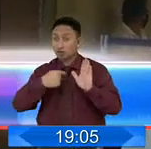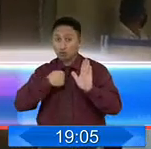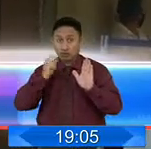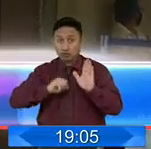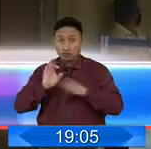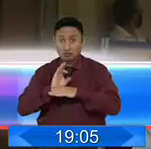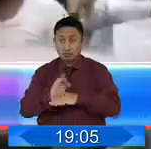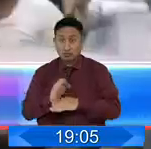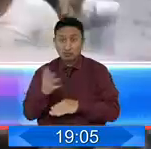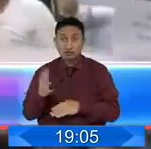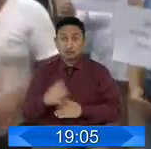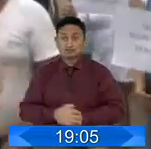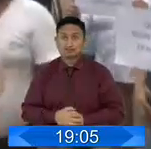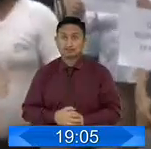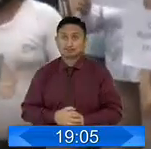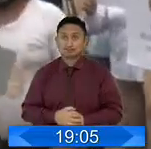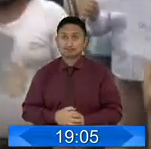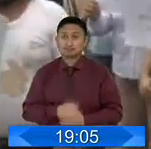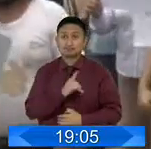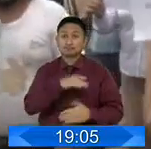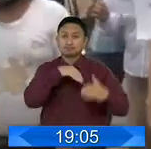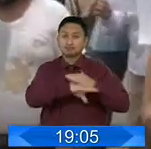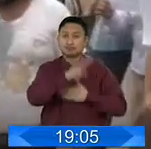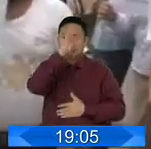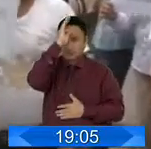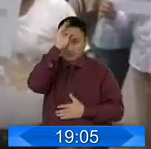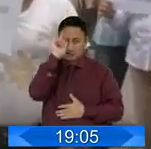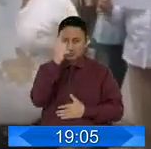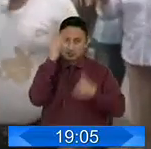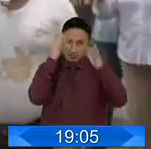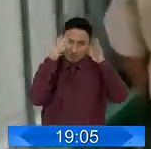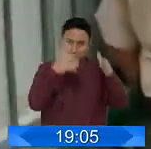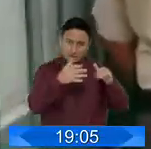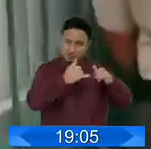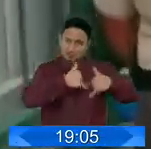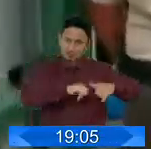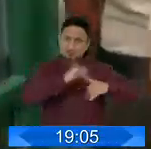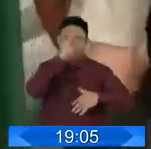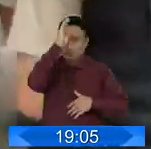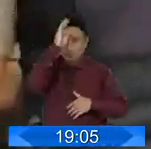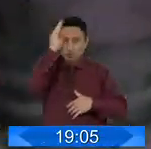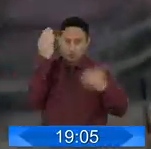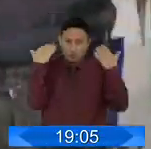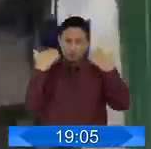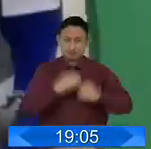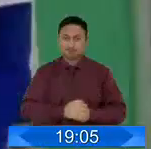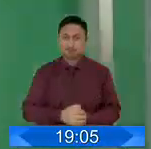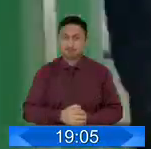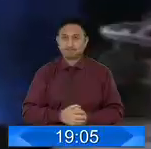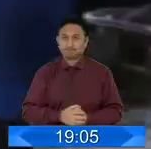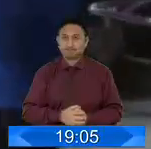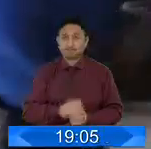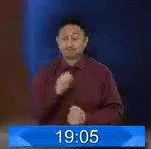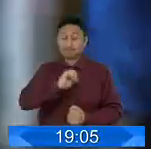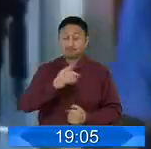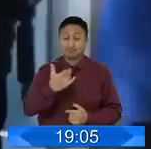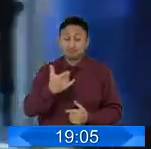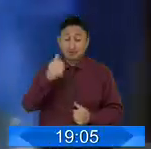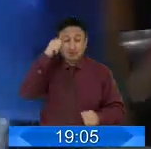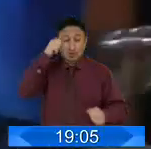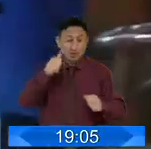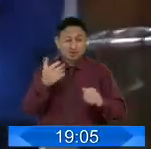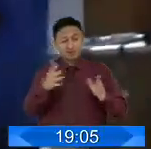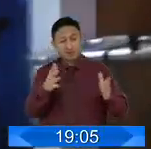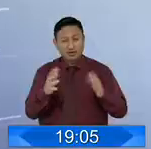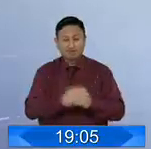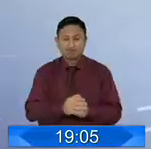versión. Salcedo sigue en la unidad de cuidados intensivos del Hospital Guayaquil y con una memoria parcial que por ahora